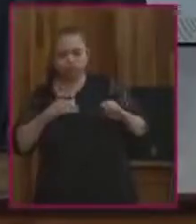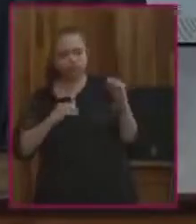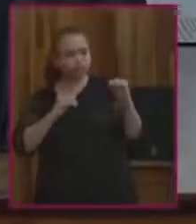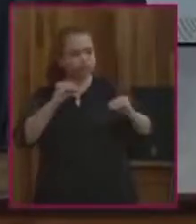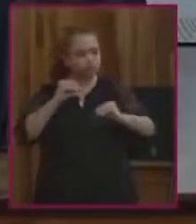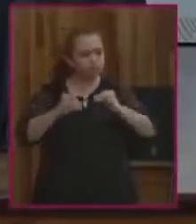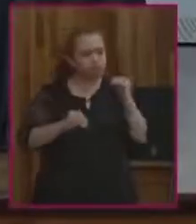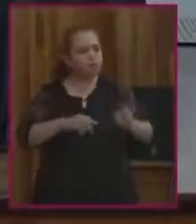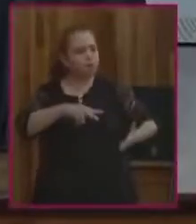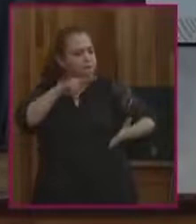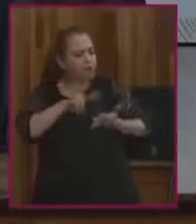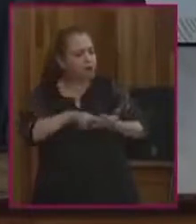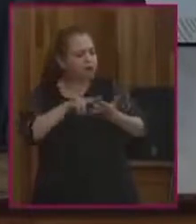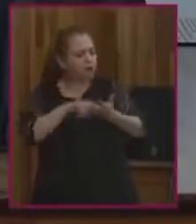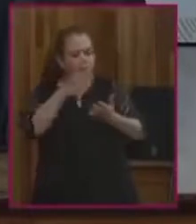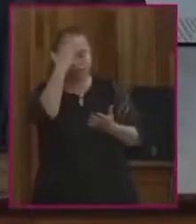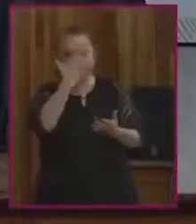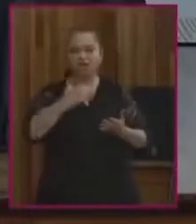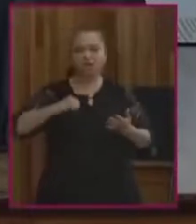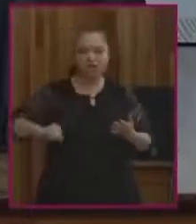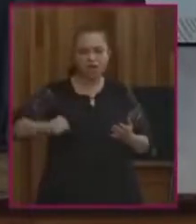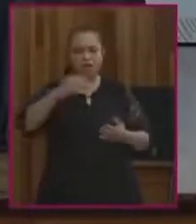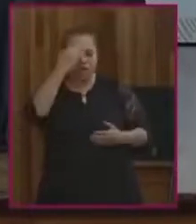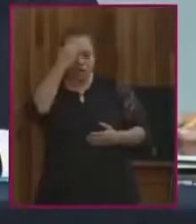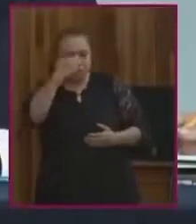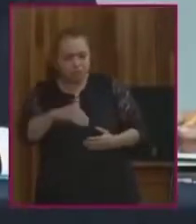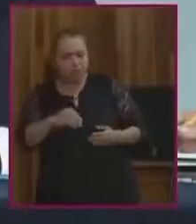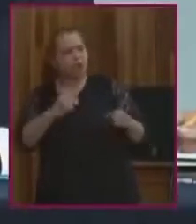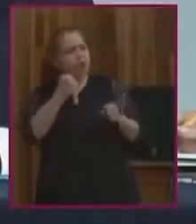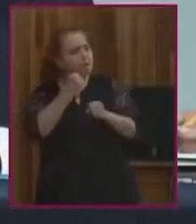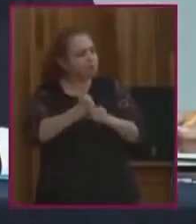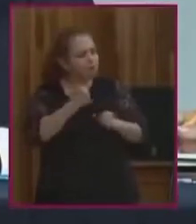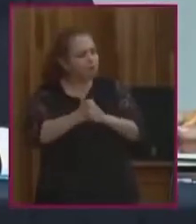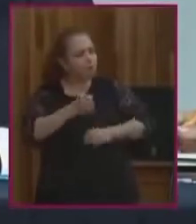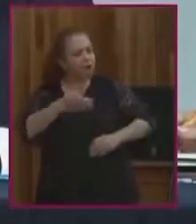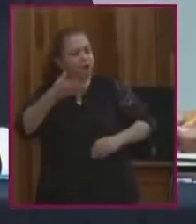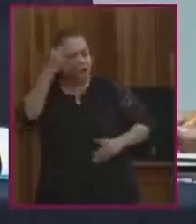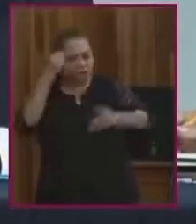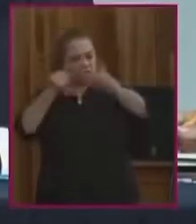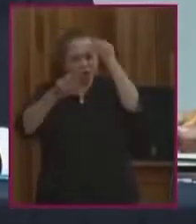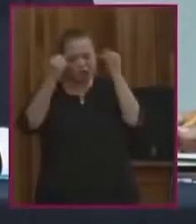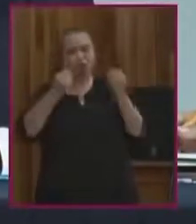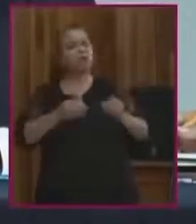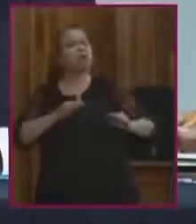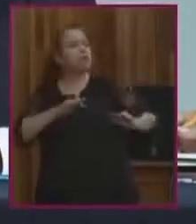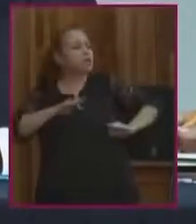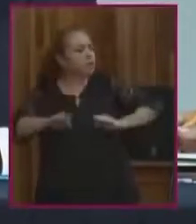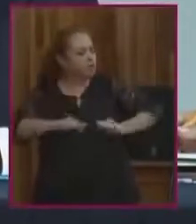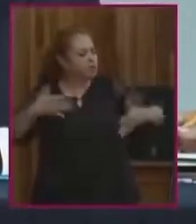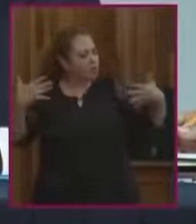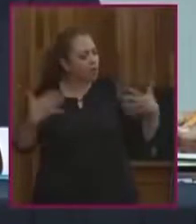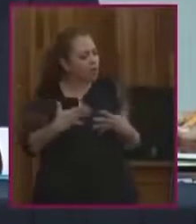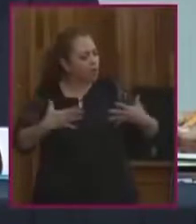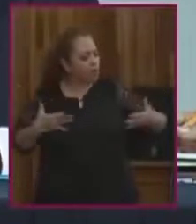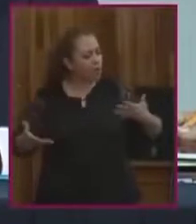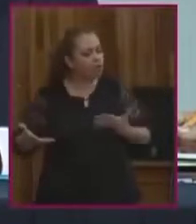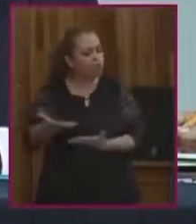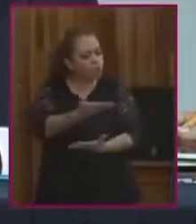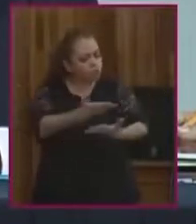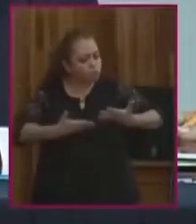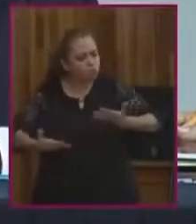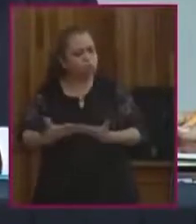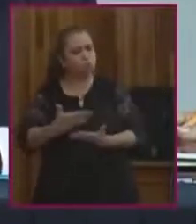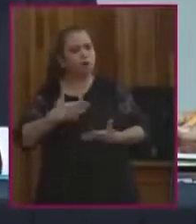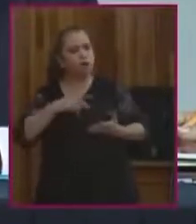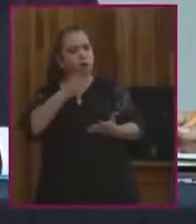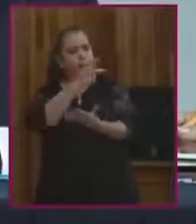en conocimientos, habilidades y saberes y prácticas, en donde se aprende sobre el trabajo realizado y se colabora desde la generación